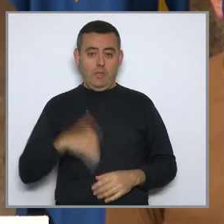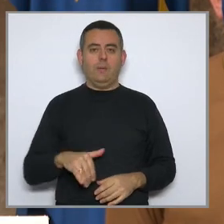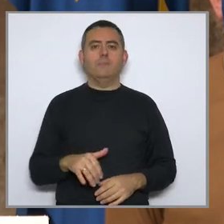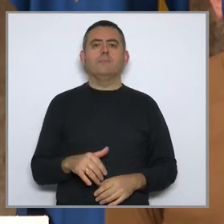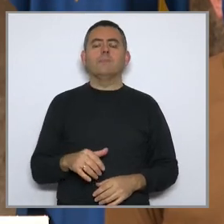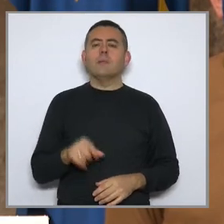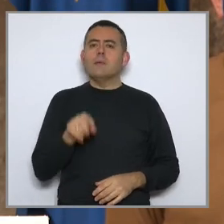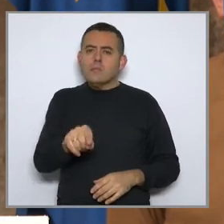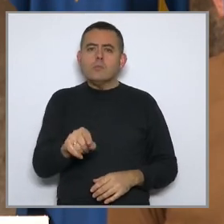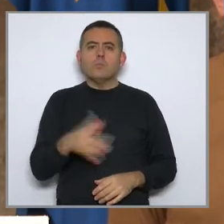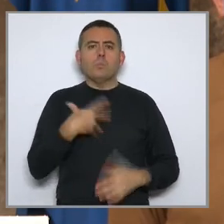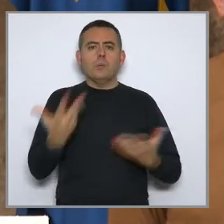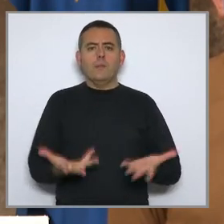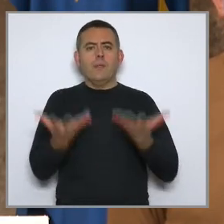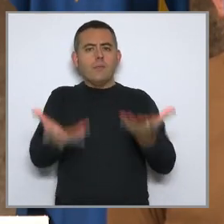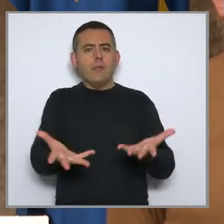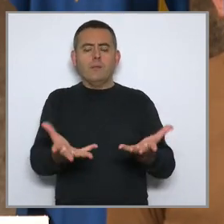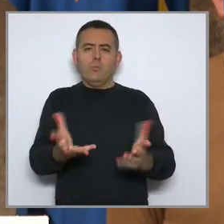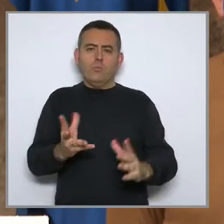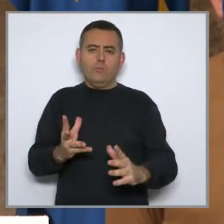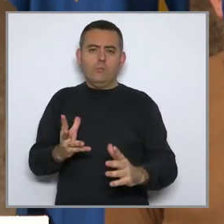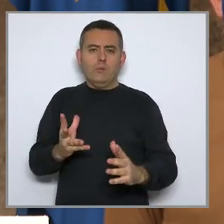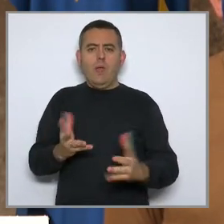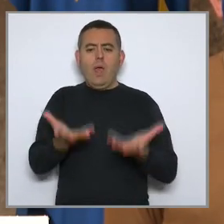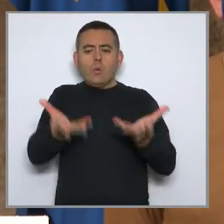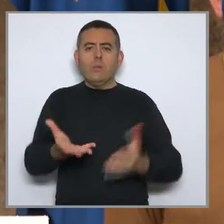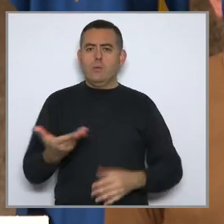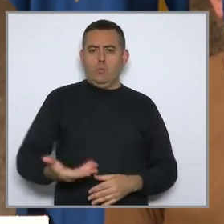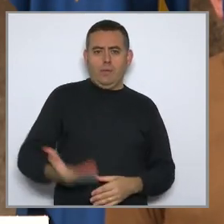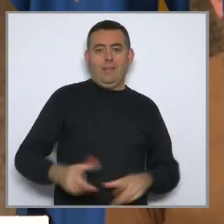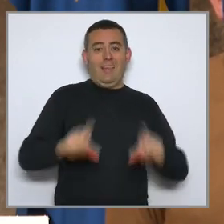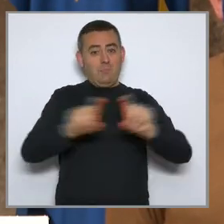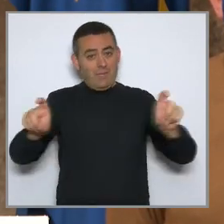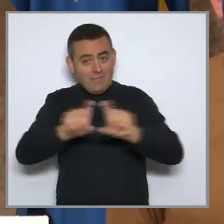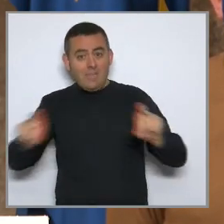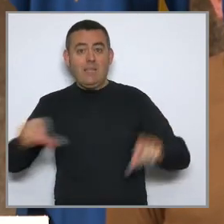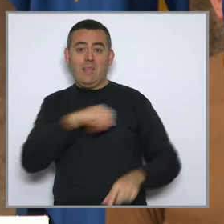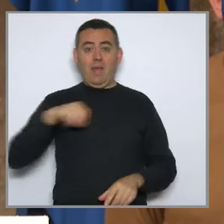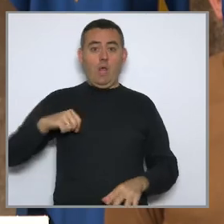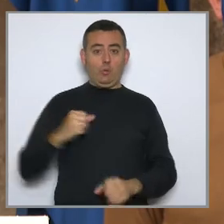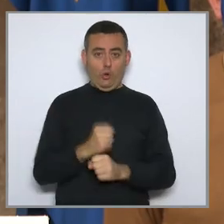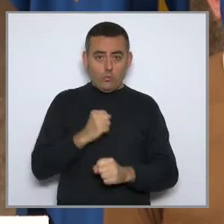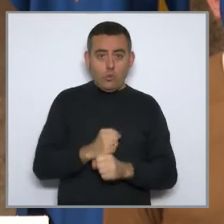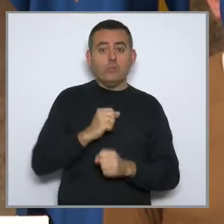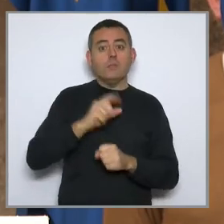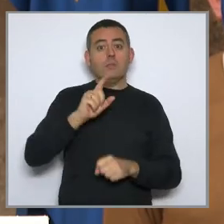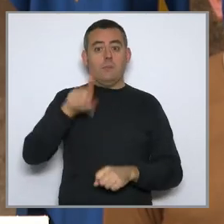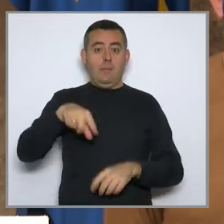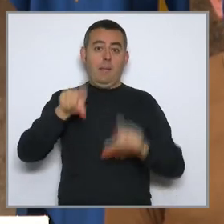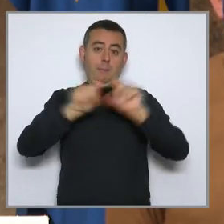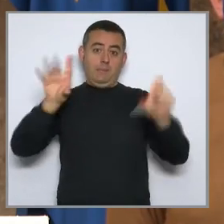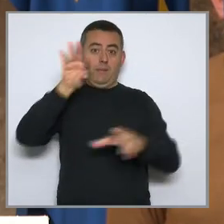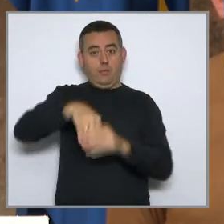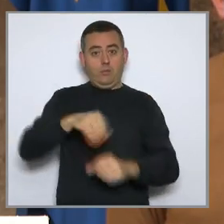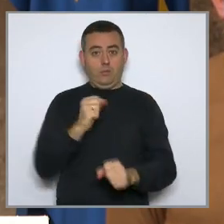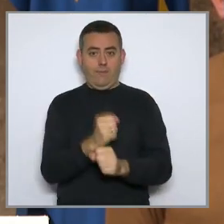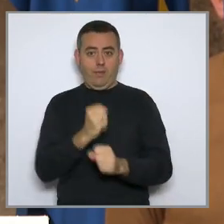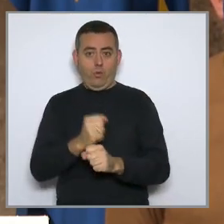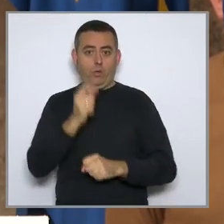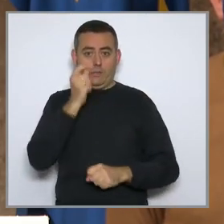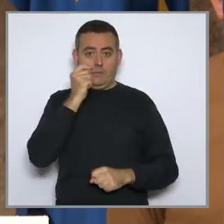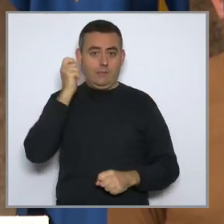una ayuda importante para empresas, para autónomos y para trabajadores y trabajadoras. Constituye un